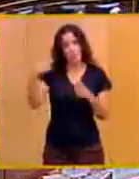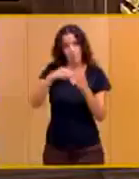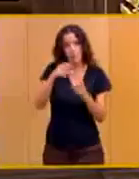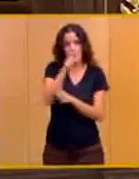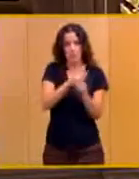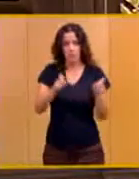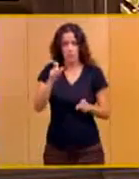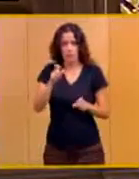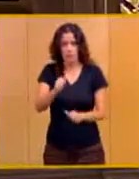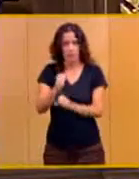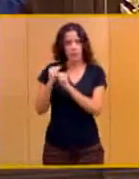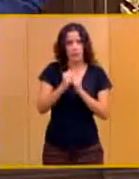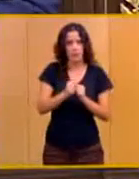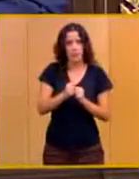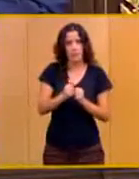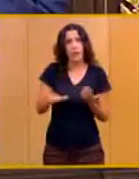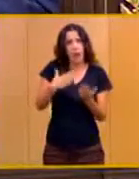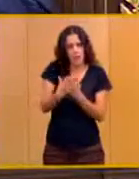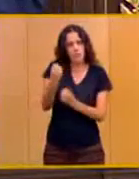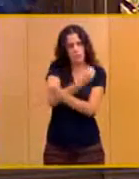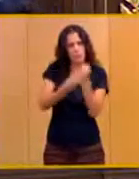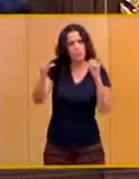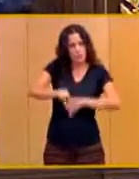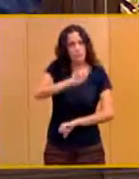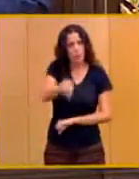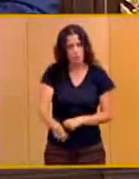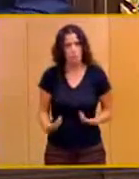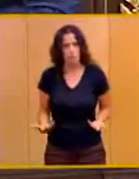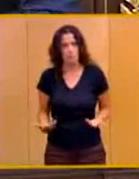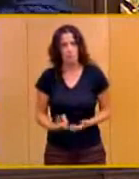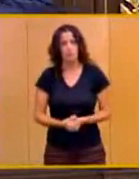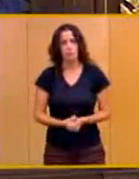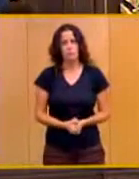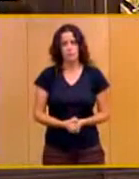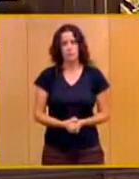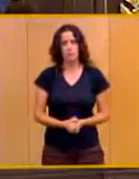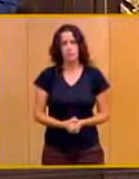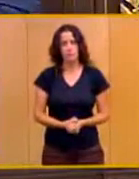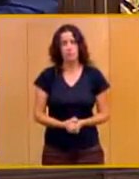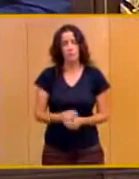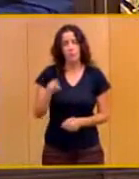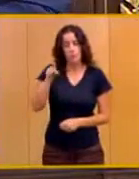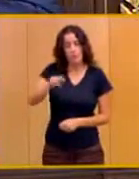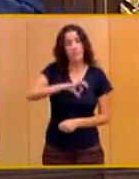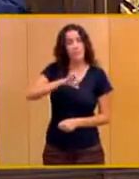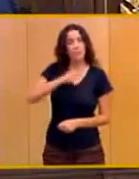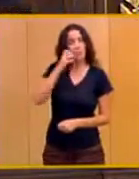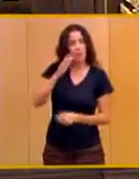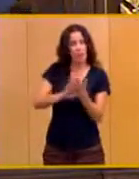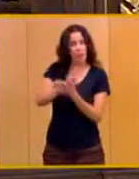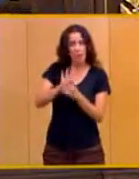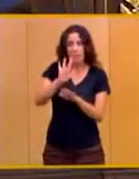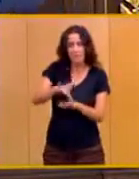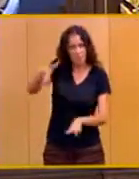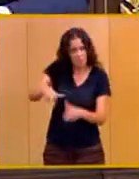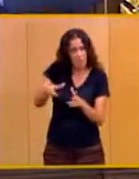crisis económica. Y usted, señor Rajoy, me habla de sensibilidad social, que en su